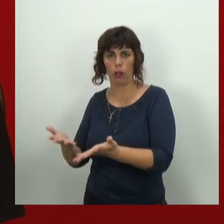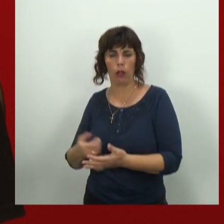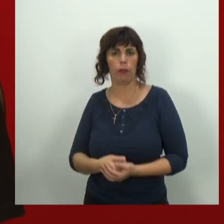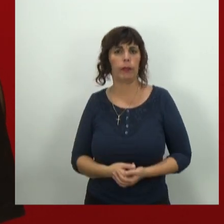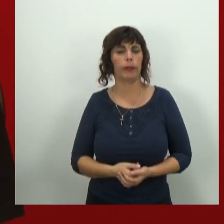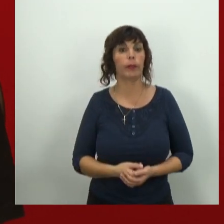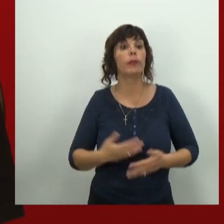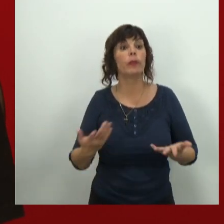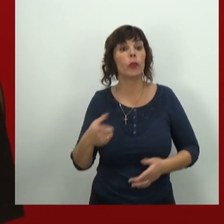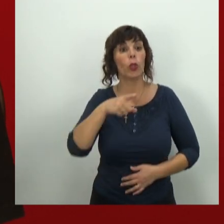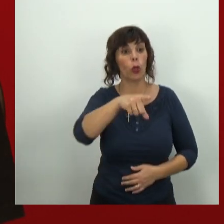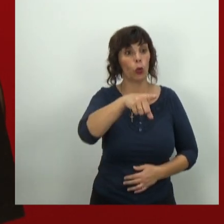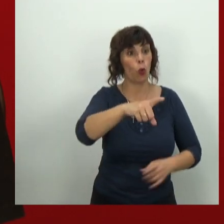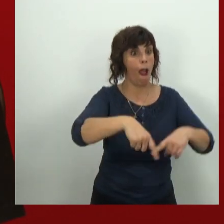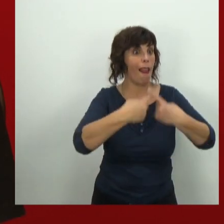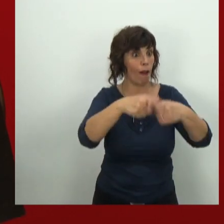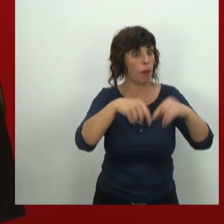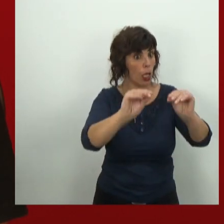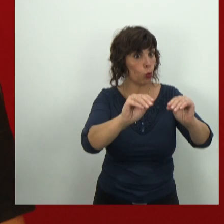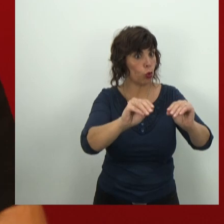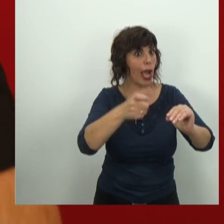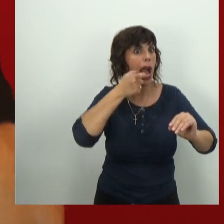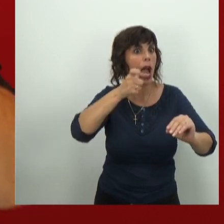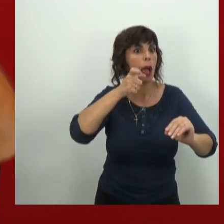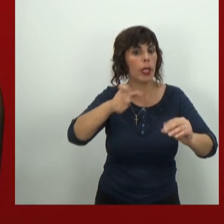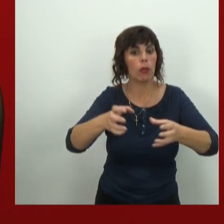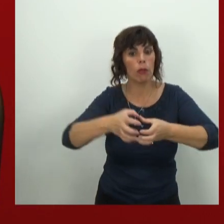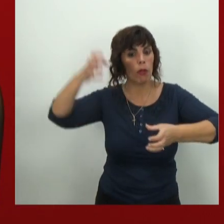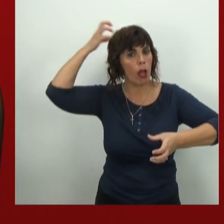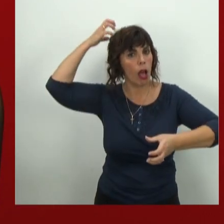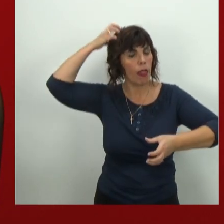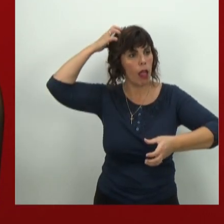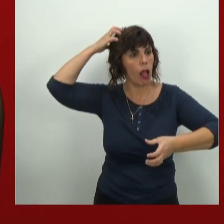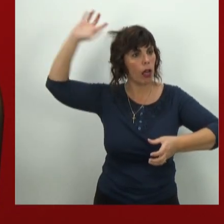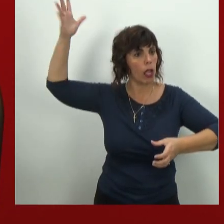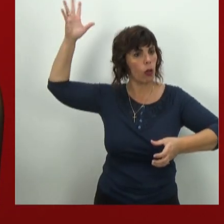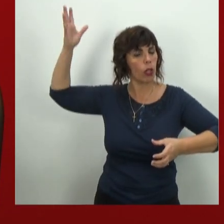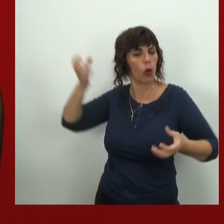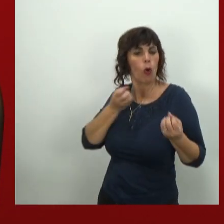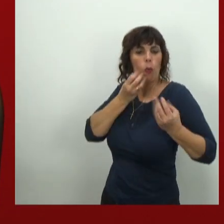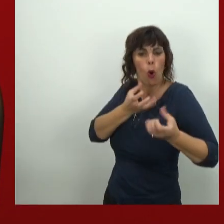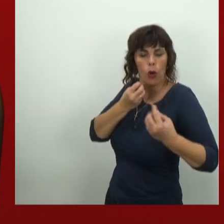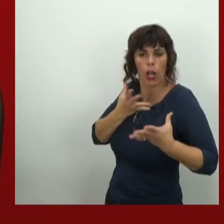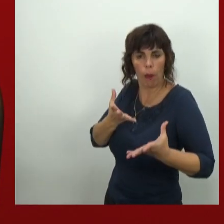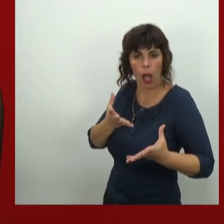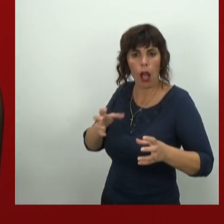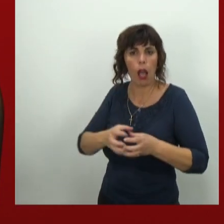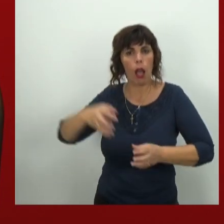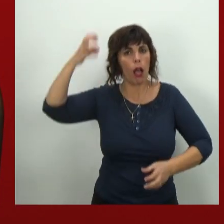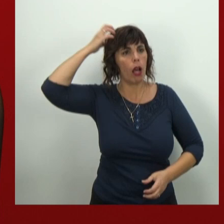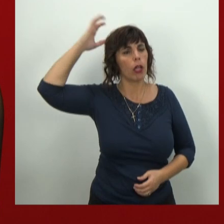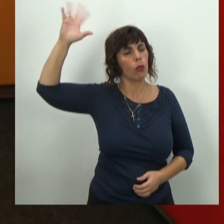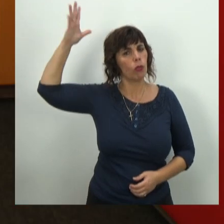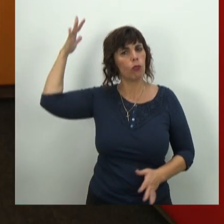Por eso proclama tú sobre tu familia: el reino de los cielos se